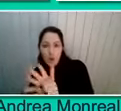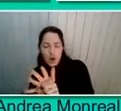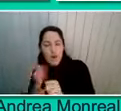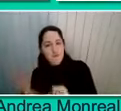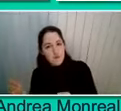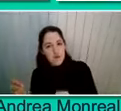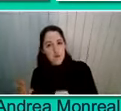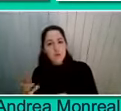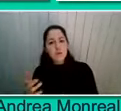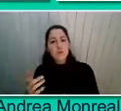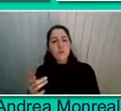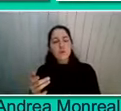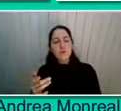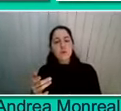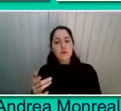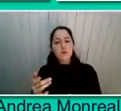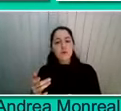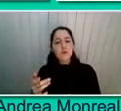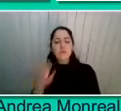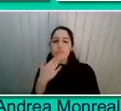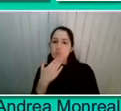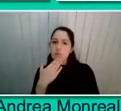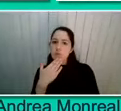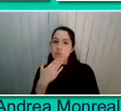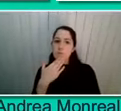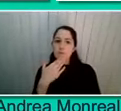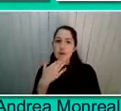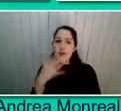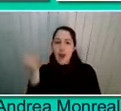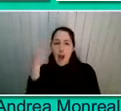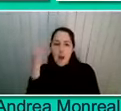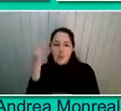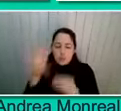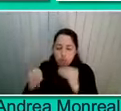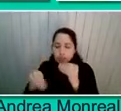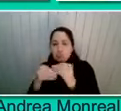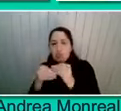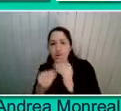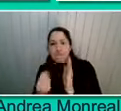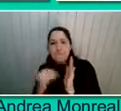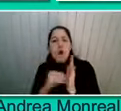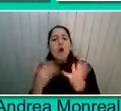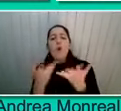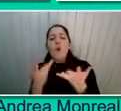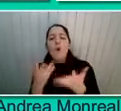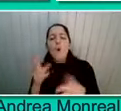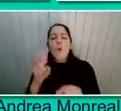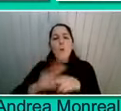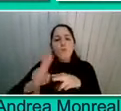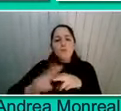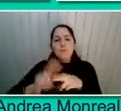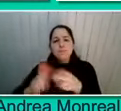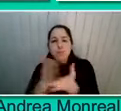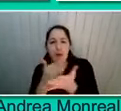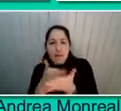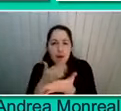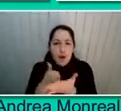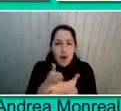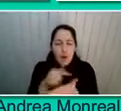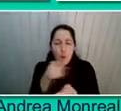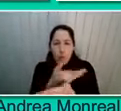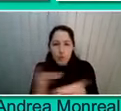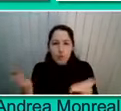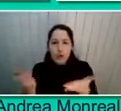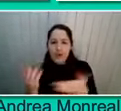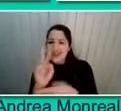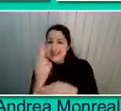y obviamente también adquirieron ciertos aprendizajes que van a implementar. ¿Cómo se están preparando para ese segundo escenario que probablemente vamos